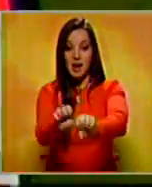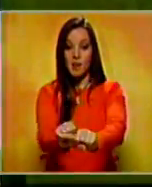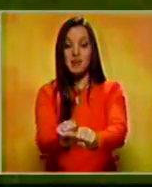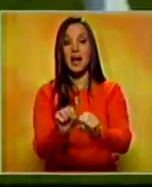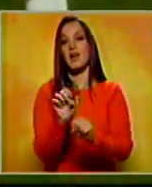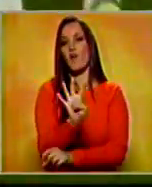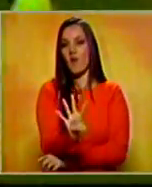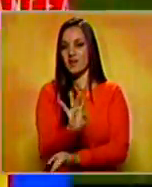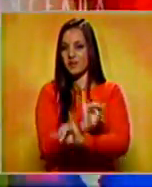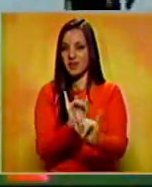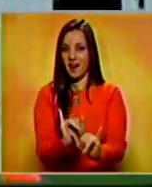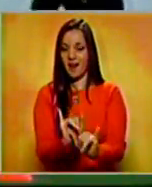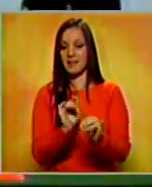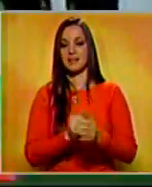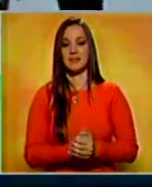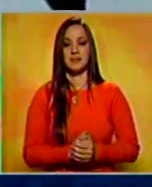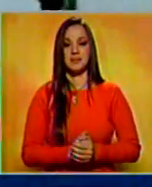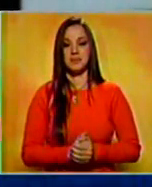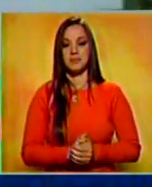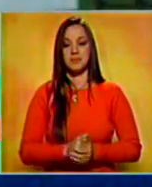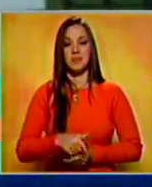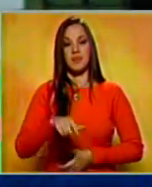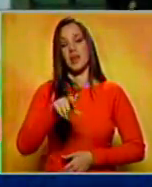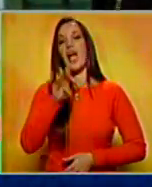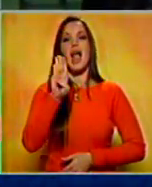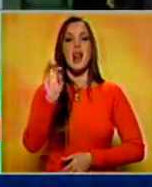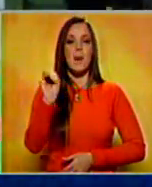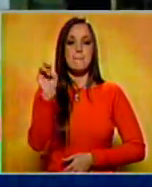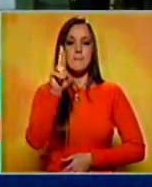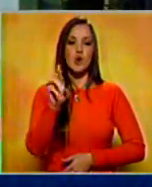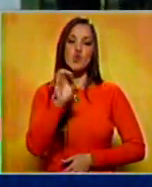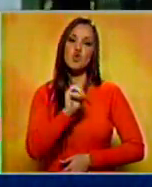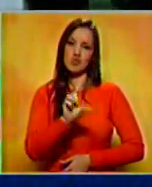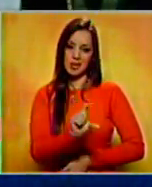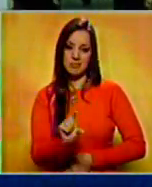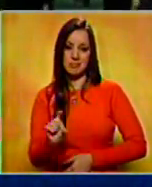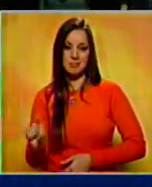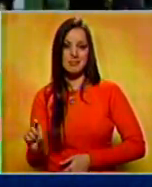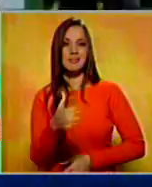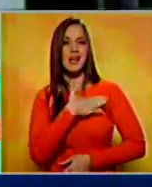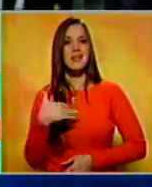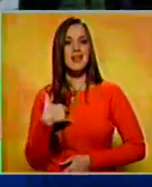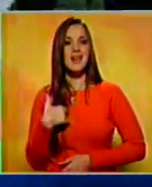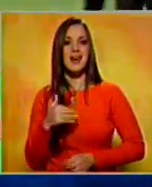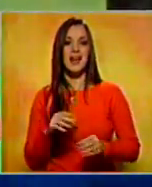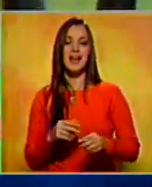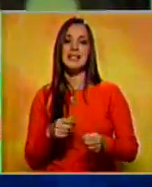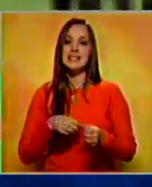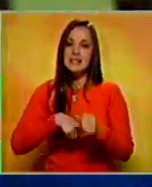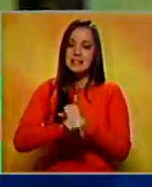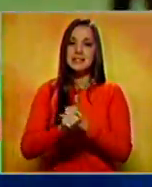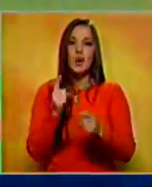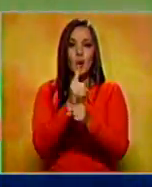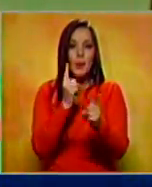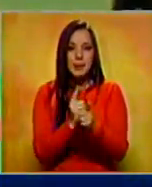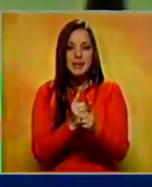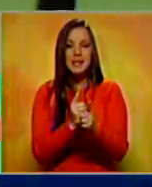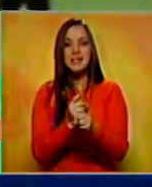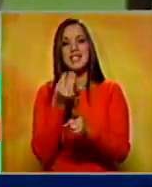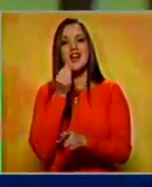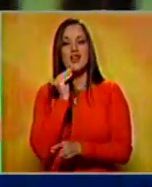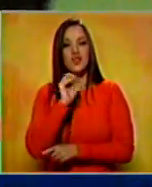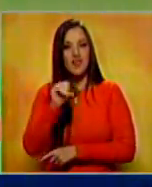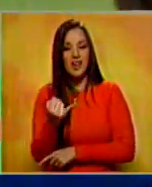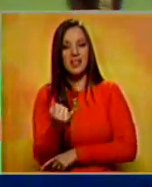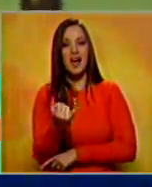final. En Dortmund, el Borussia buscará al menos un tanto que le permita avanzar a cuartos ante la Juventus. Los de Turín llegan al